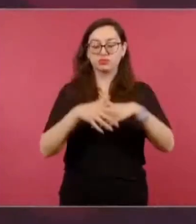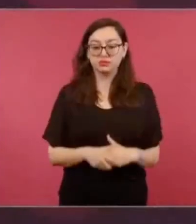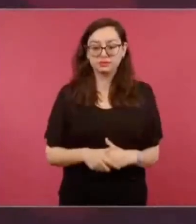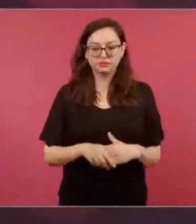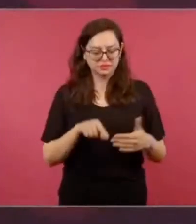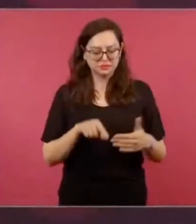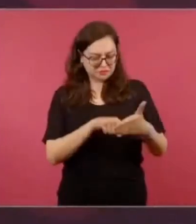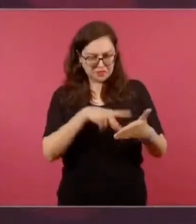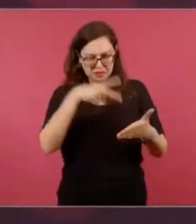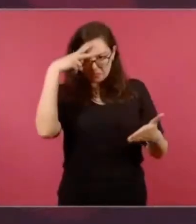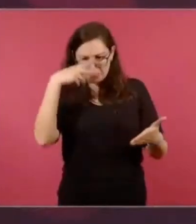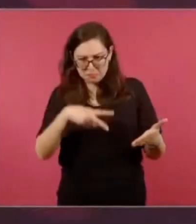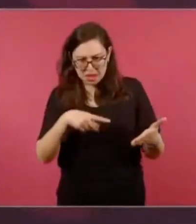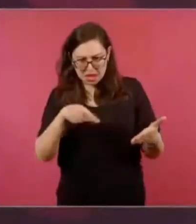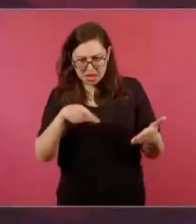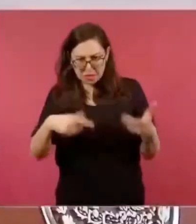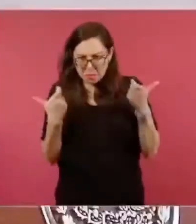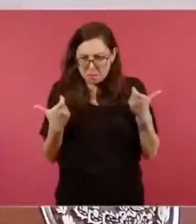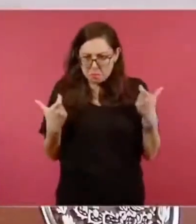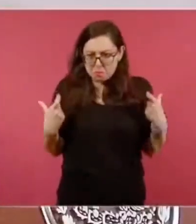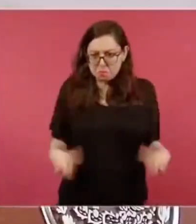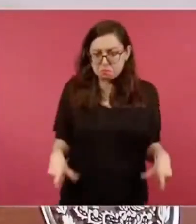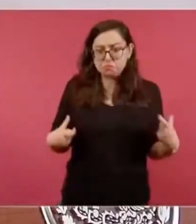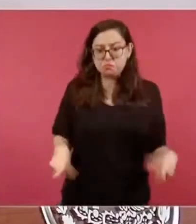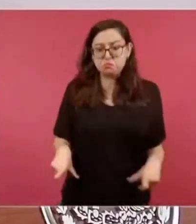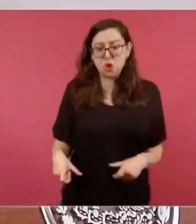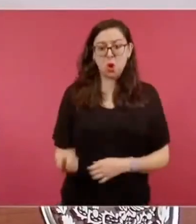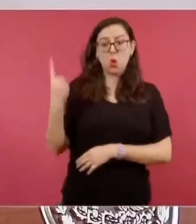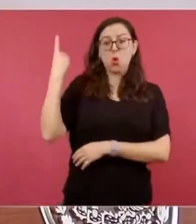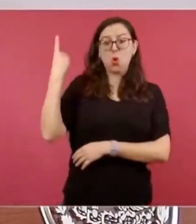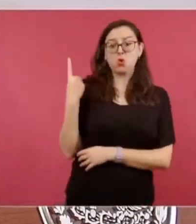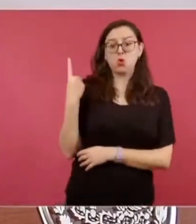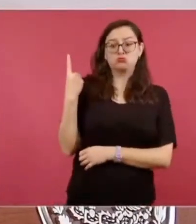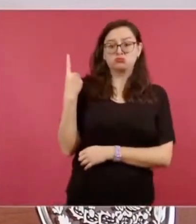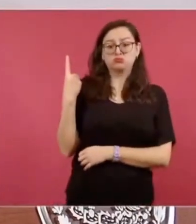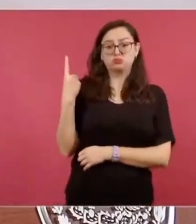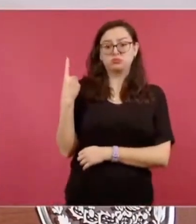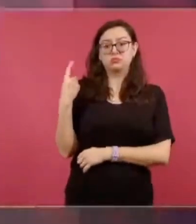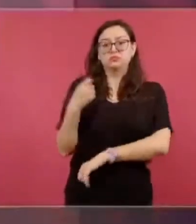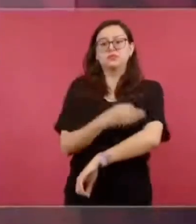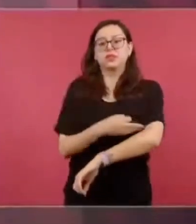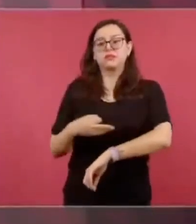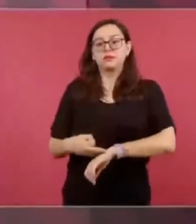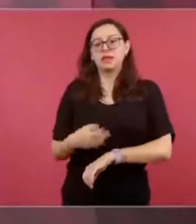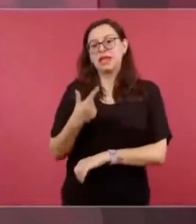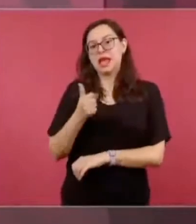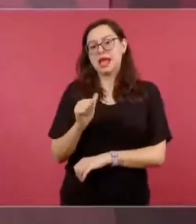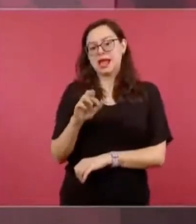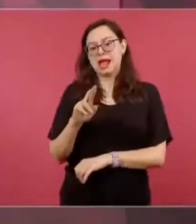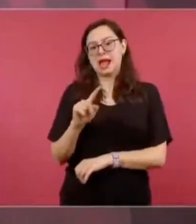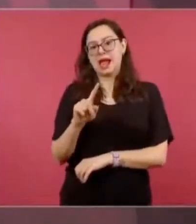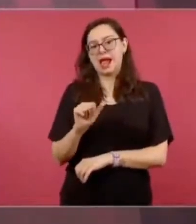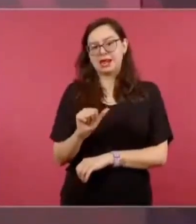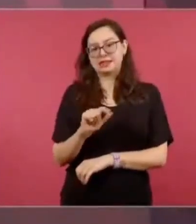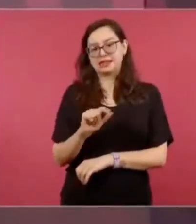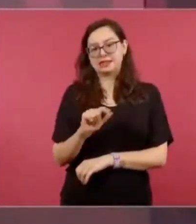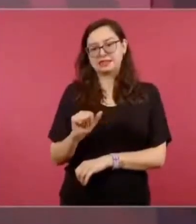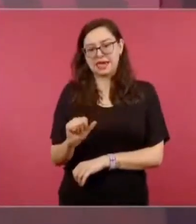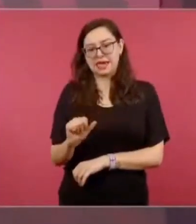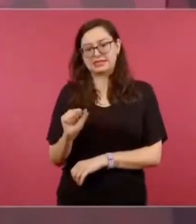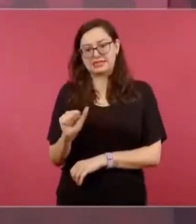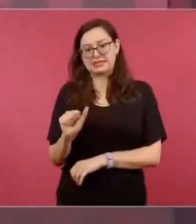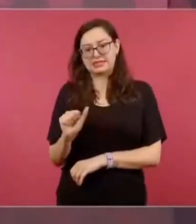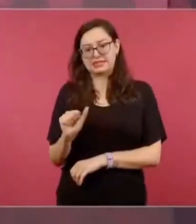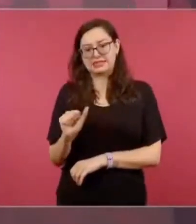y solo había una familia mexicana, la familia Garzazada, que aparecía